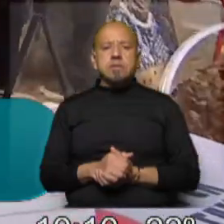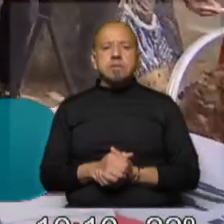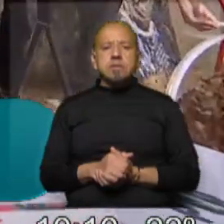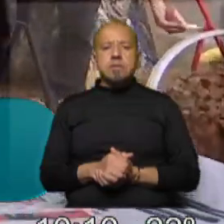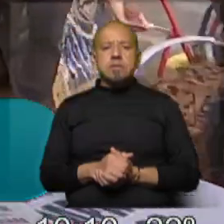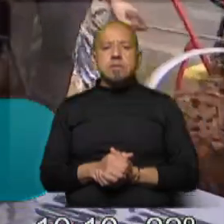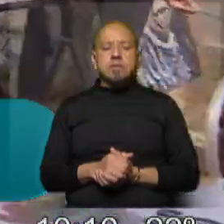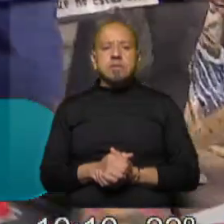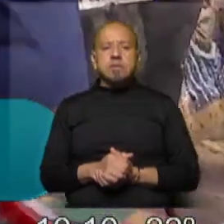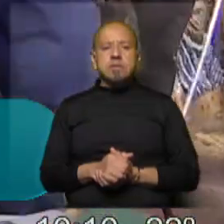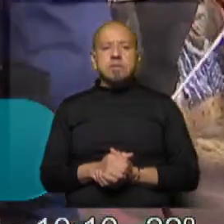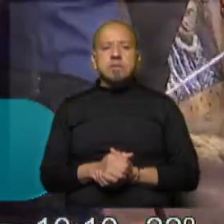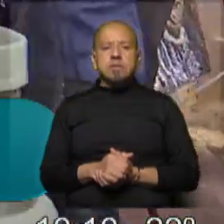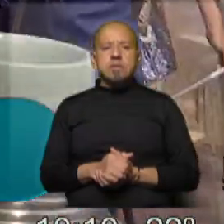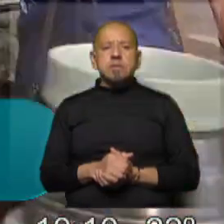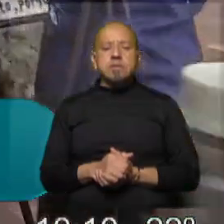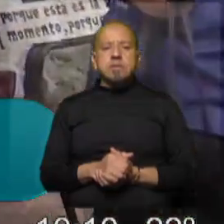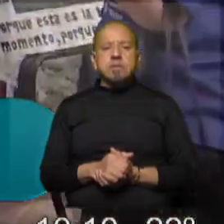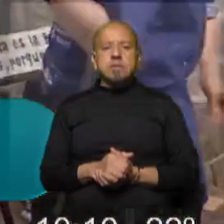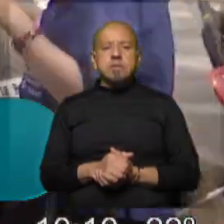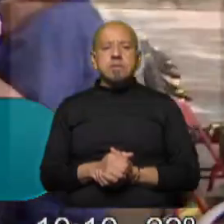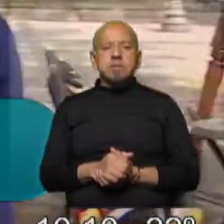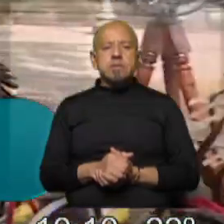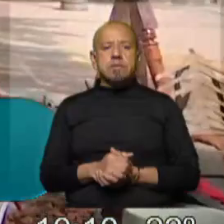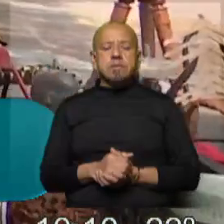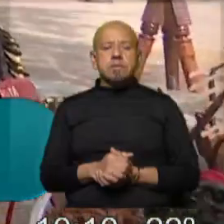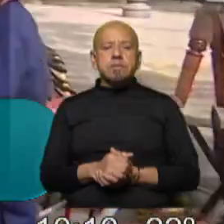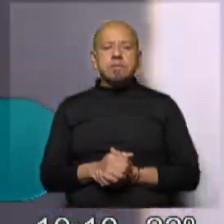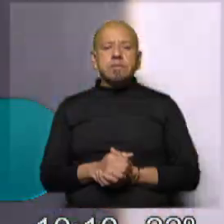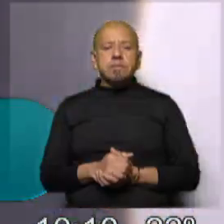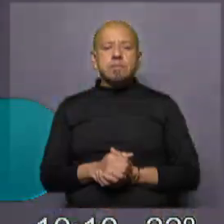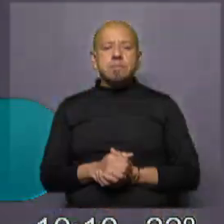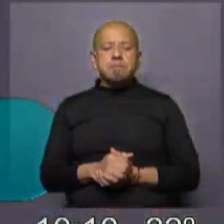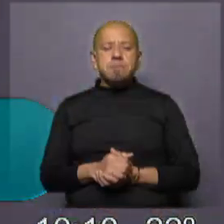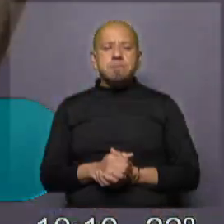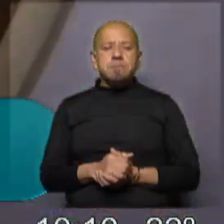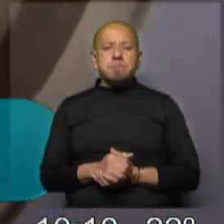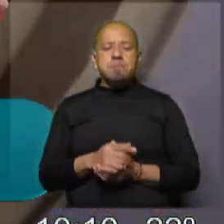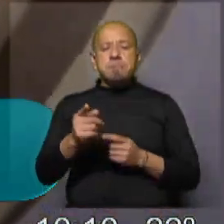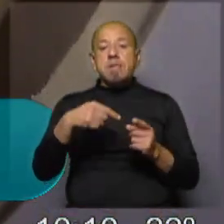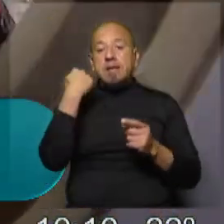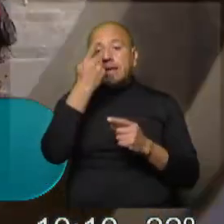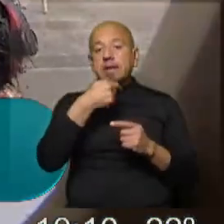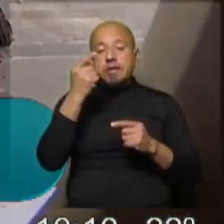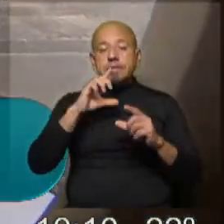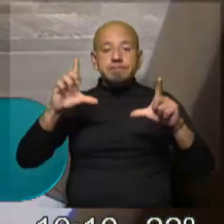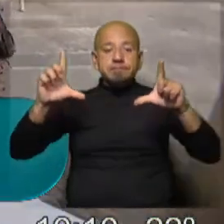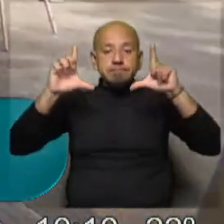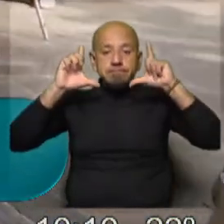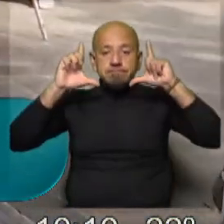A esta silla, bien. Tú que meter la cara acá, me dice. Tienes que poner la cara ahí y viste que la consigna es cómo te sentís hoy. En esto de